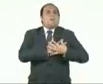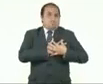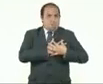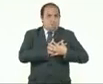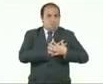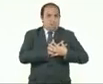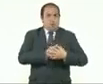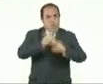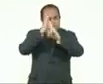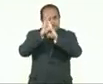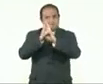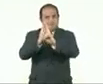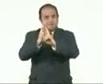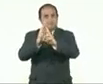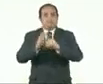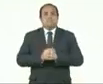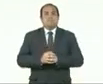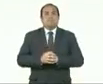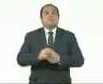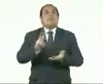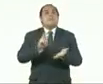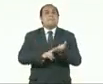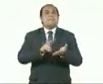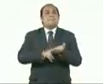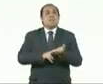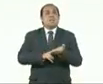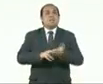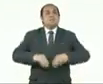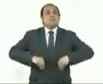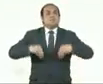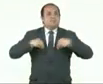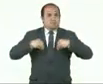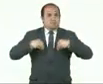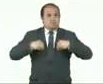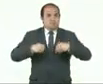que es el respeto, que es la valoración de la vida.